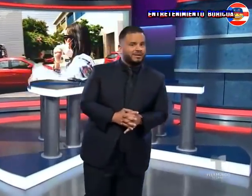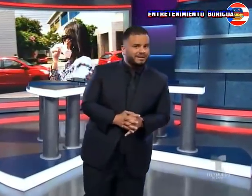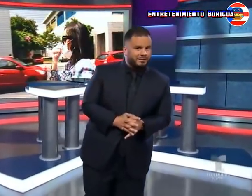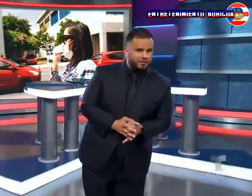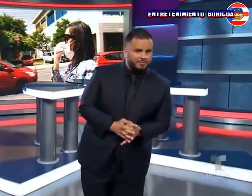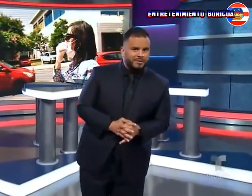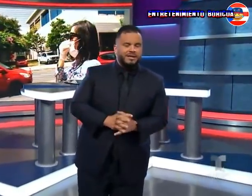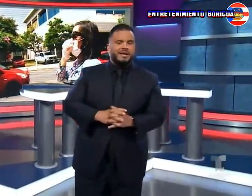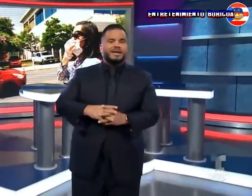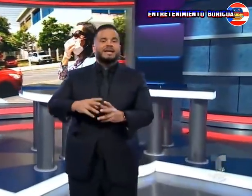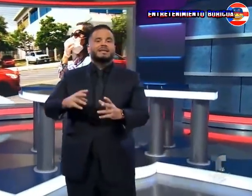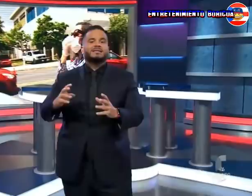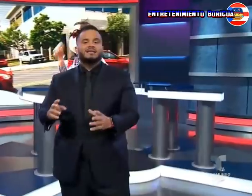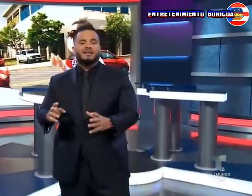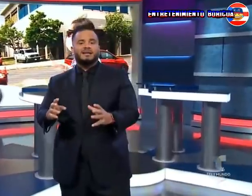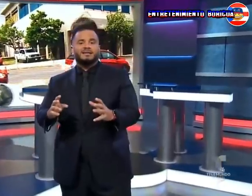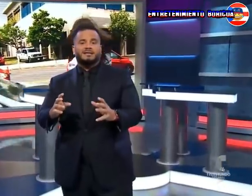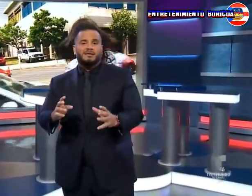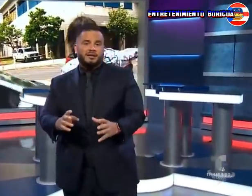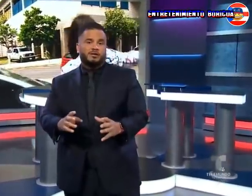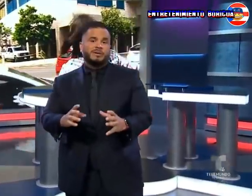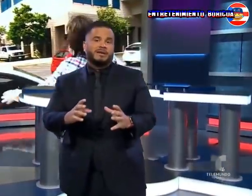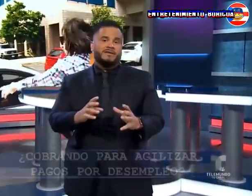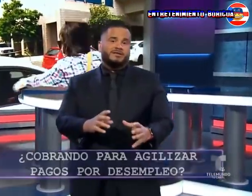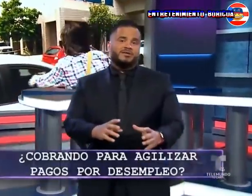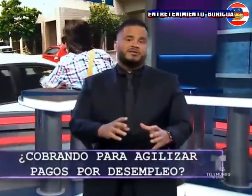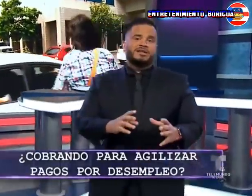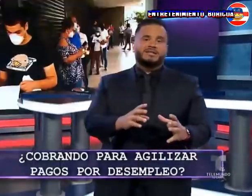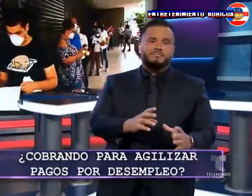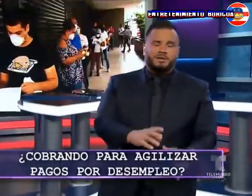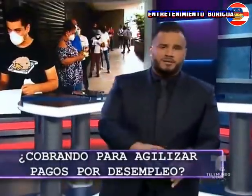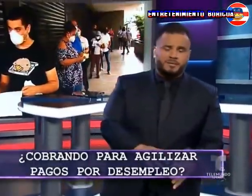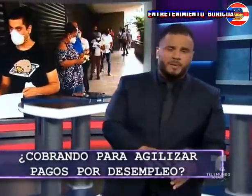el Departamento del Trabajo. Intentan recibir los